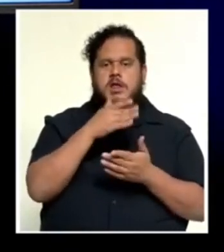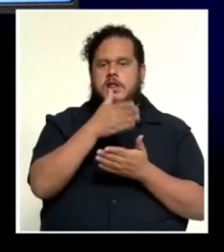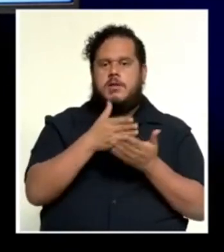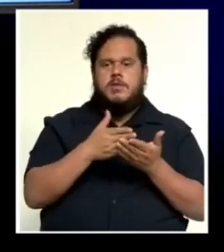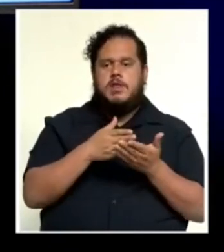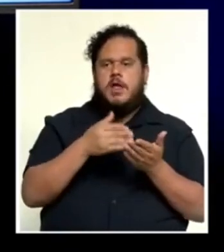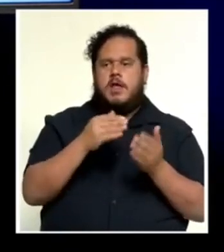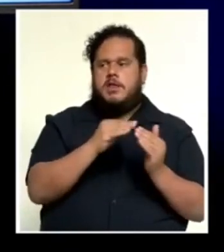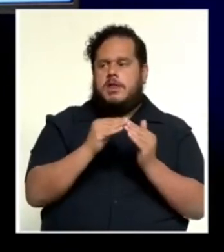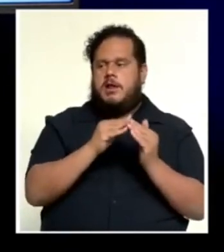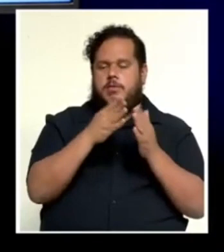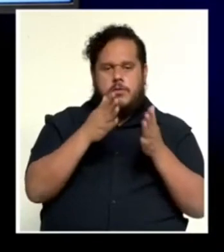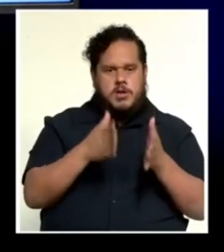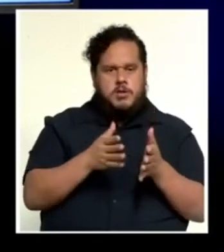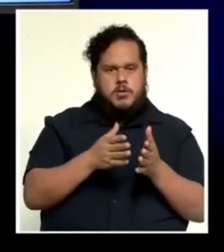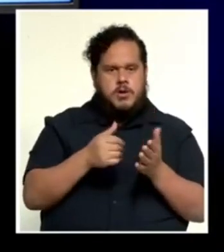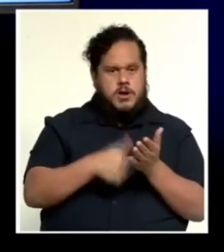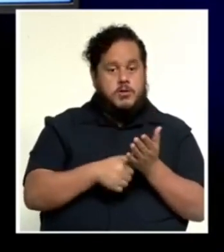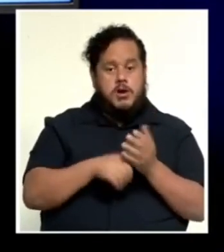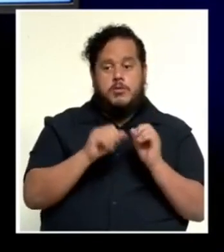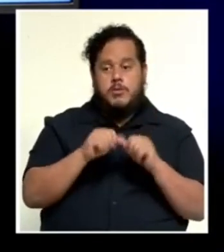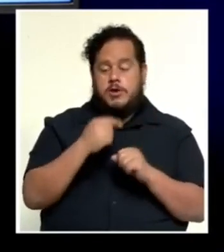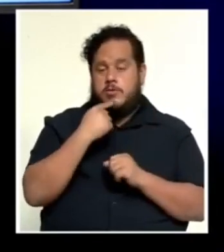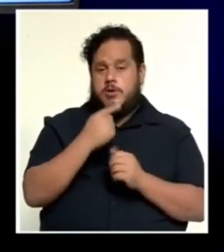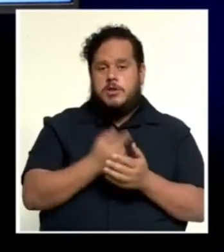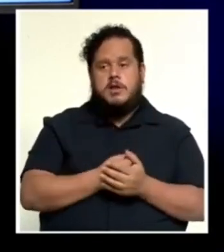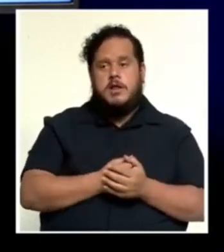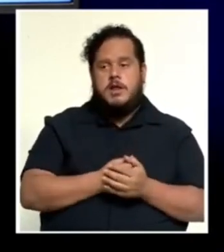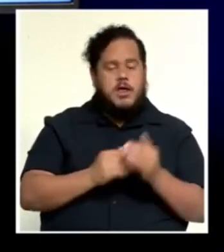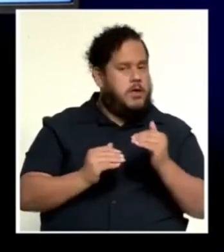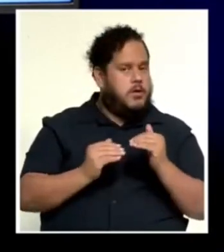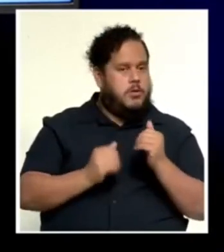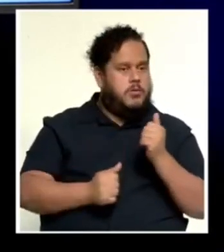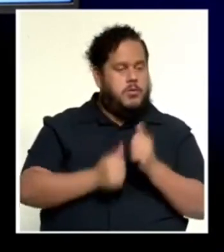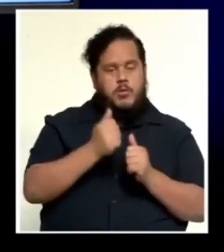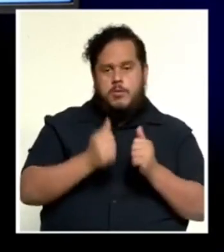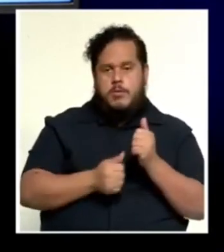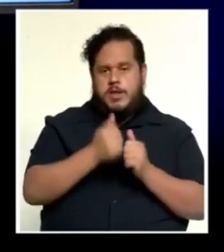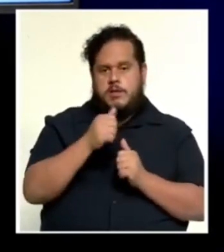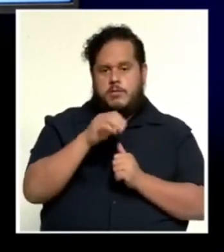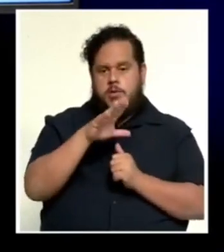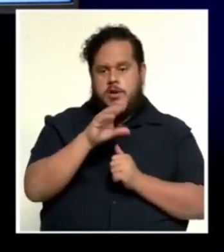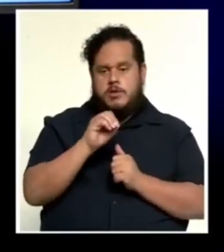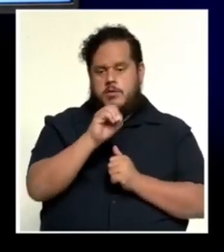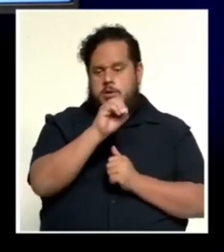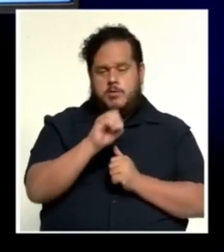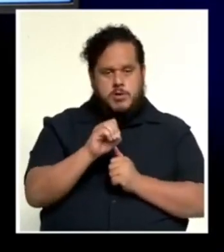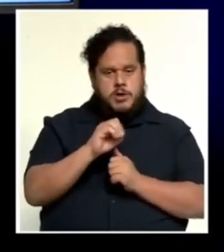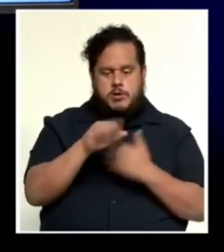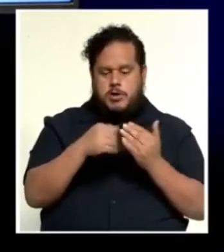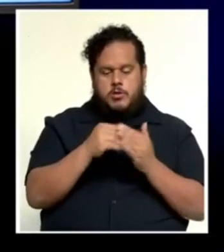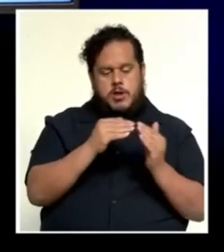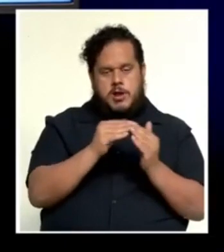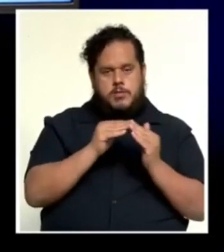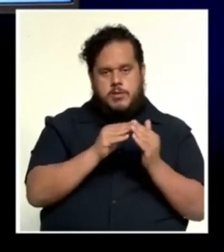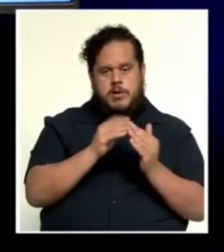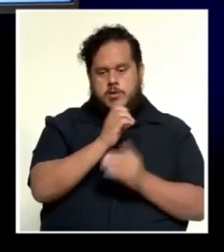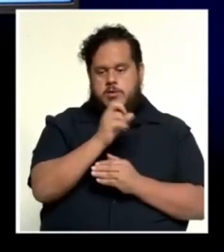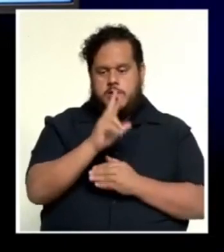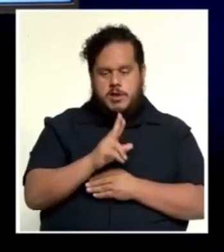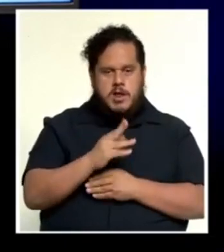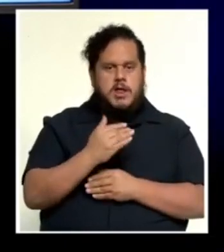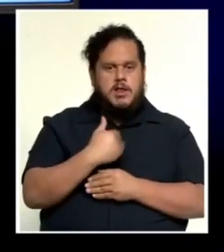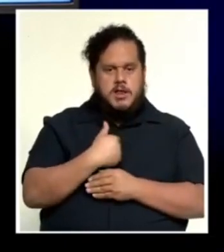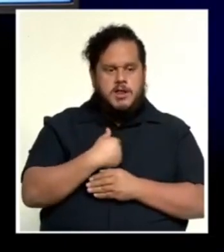la mitad de la población electoral. O sea, podríamos decir que como máximo el 50% de la población costarricense está